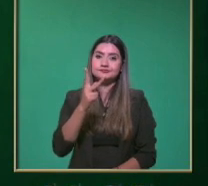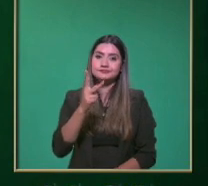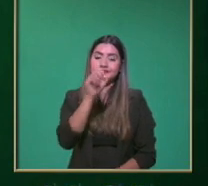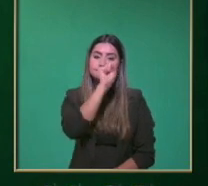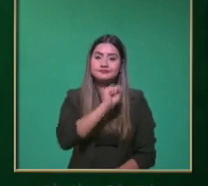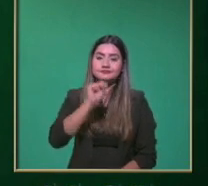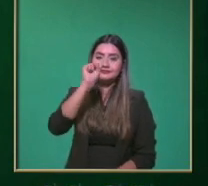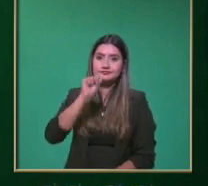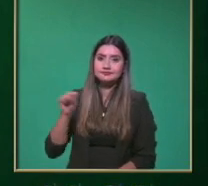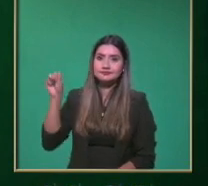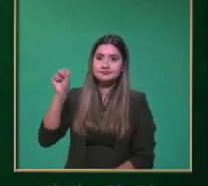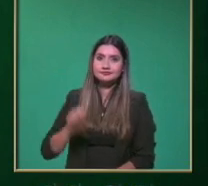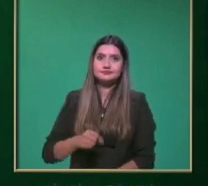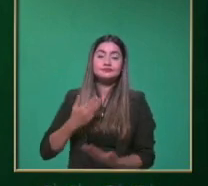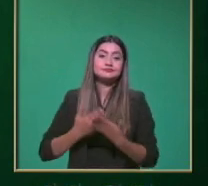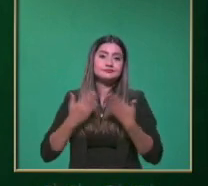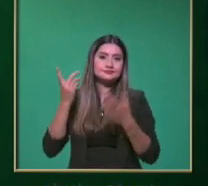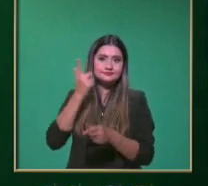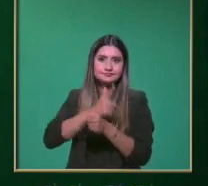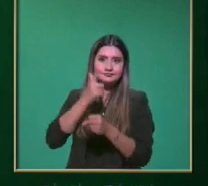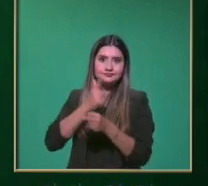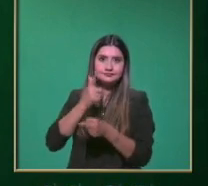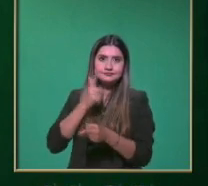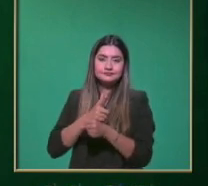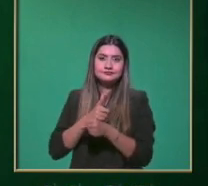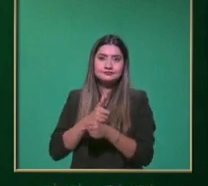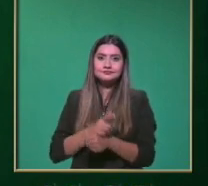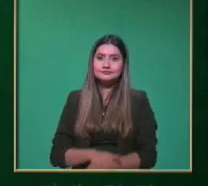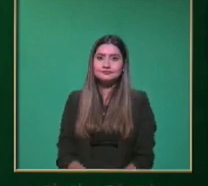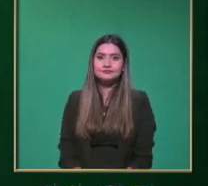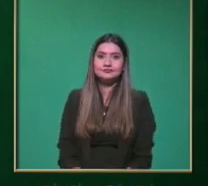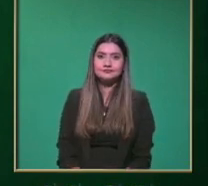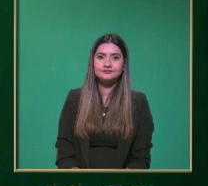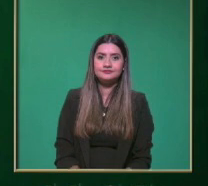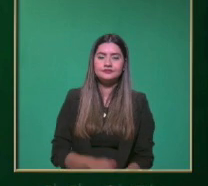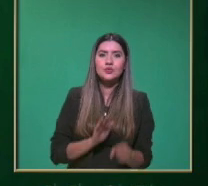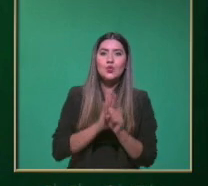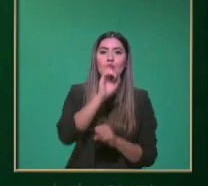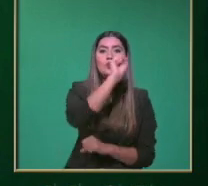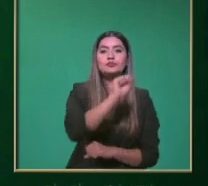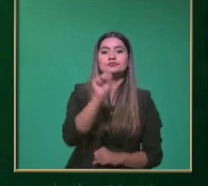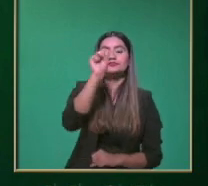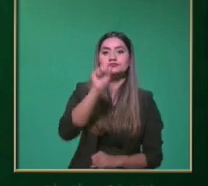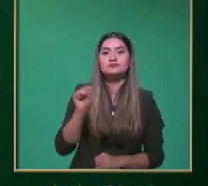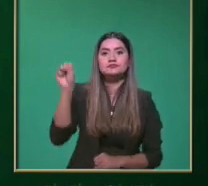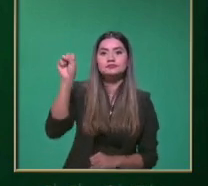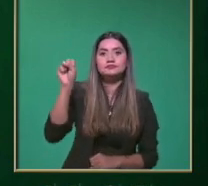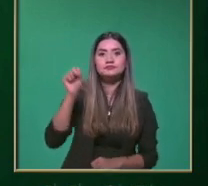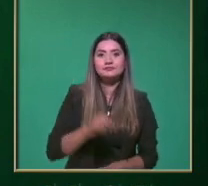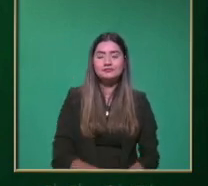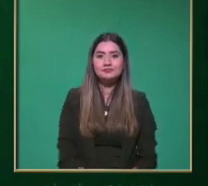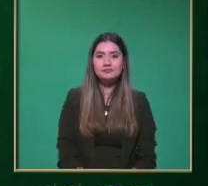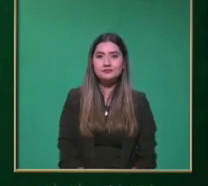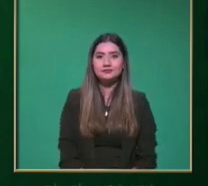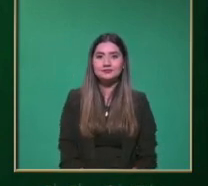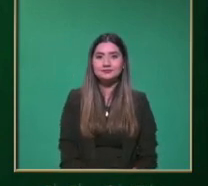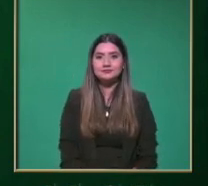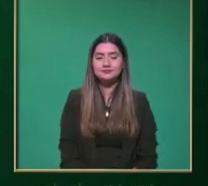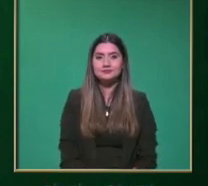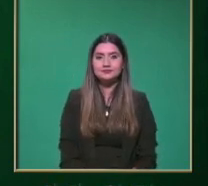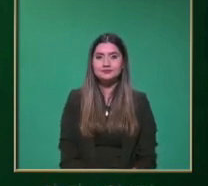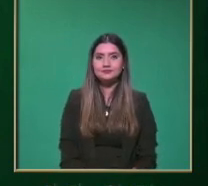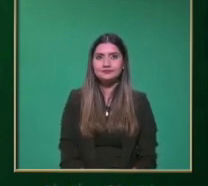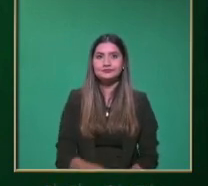sílabas. ¿Nos ayudan a identificar, niños? Depende de la imagen qué sílaba es la que vamos a encerrar. Ahí viene